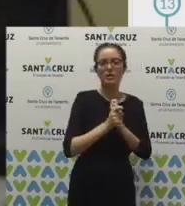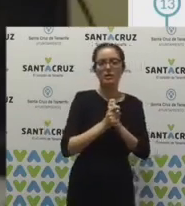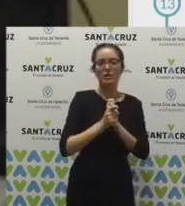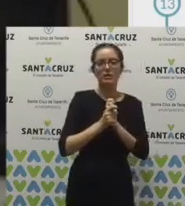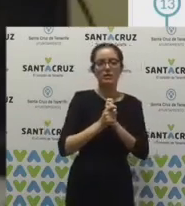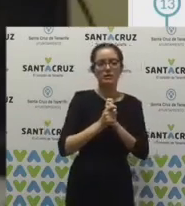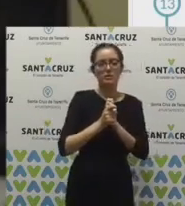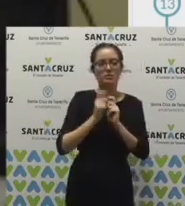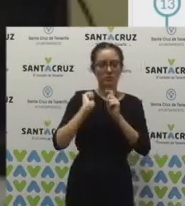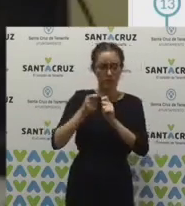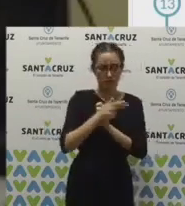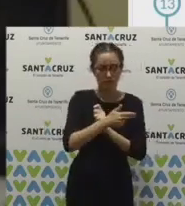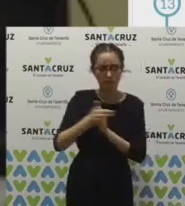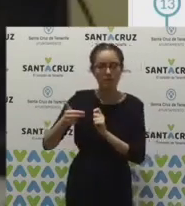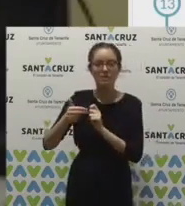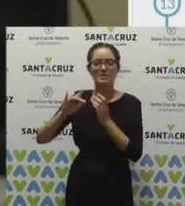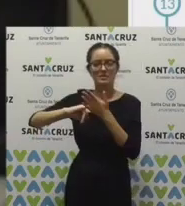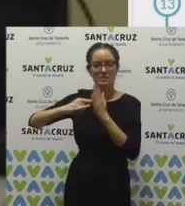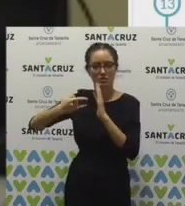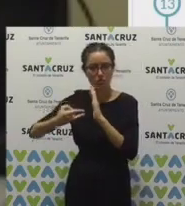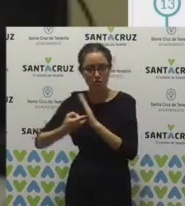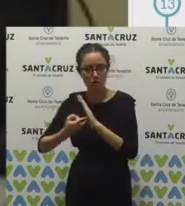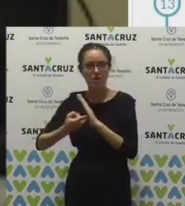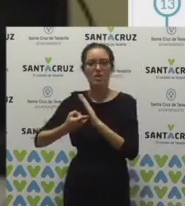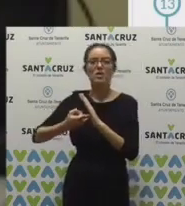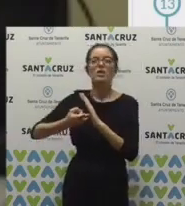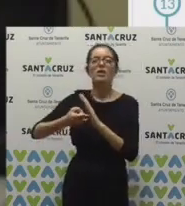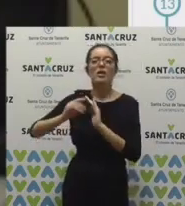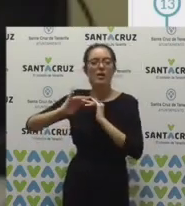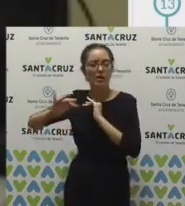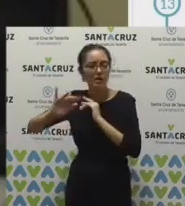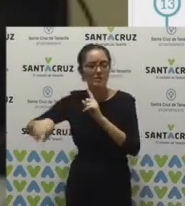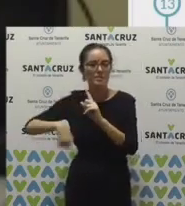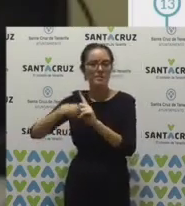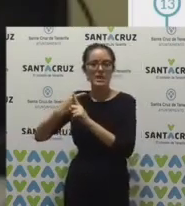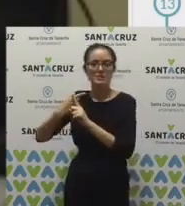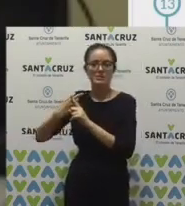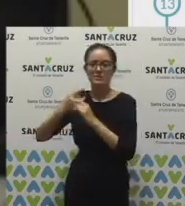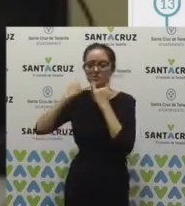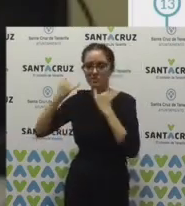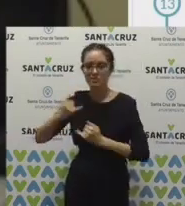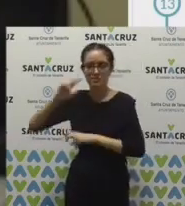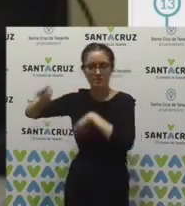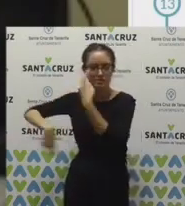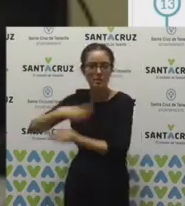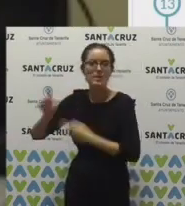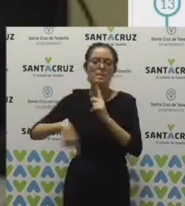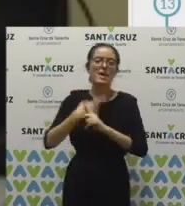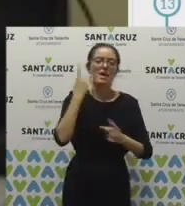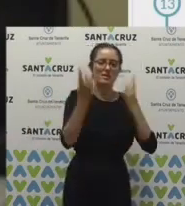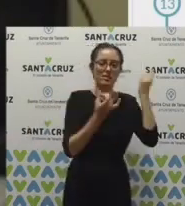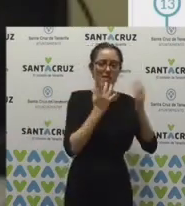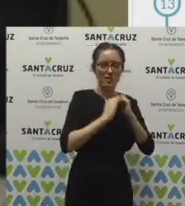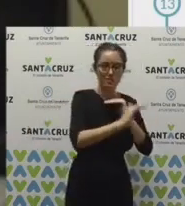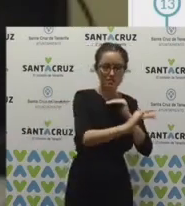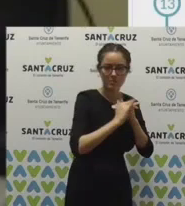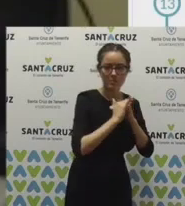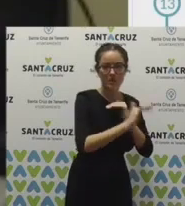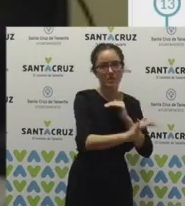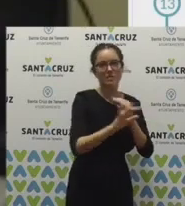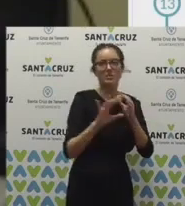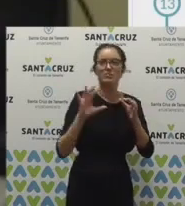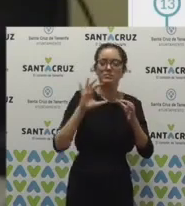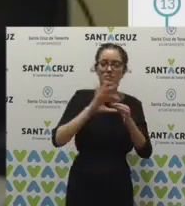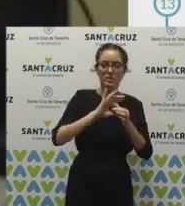la biotecnología las energías renovables marinas y las actividades náuticas vinculadas a la alimentación y disfrute sostenible